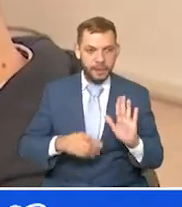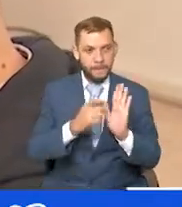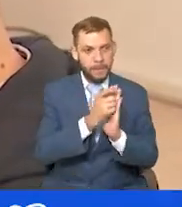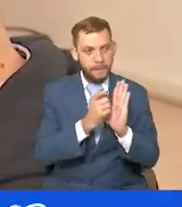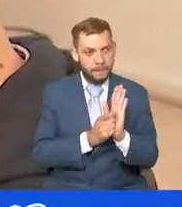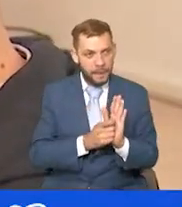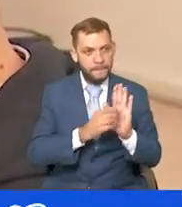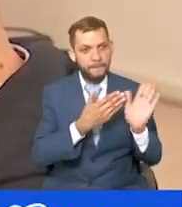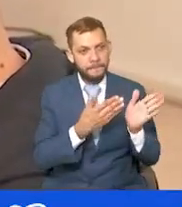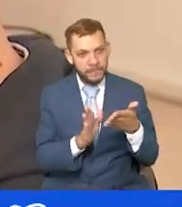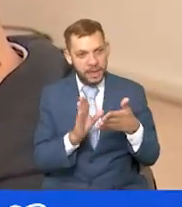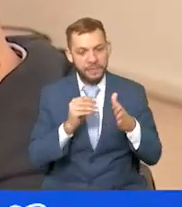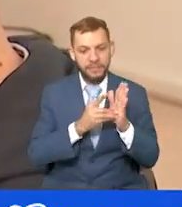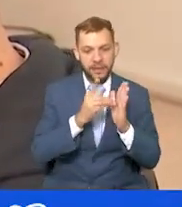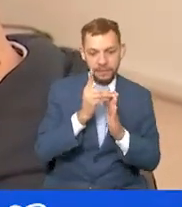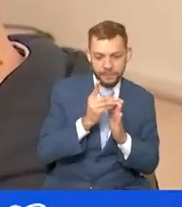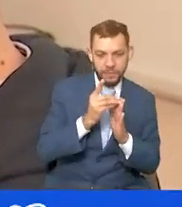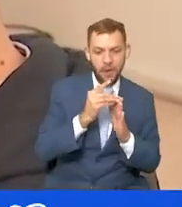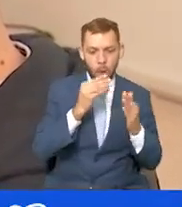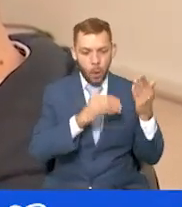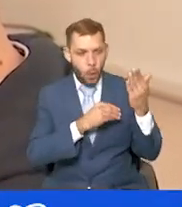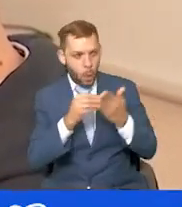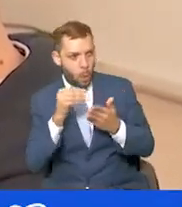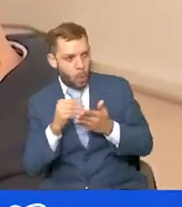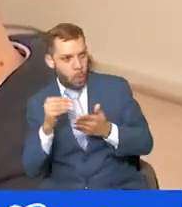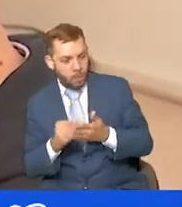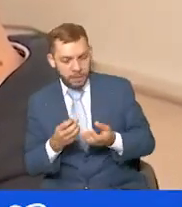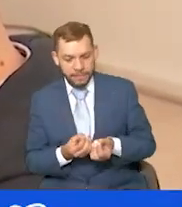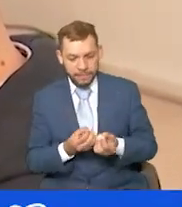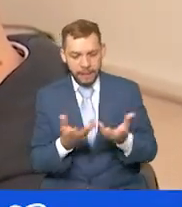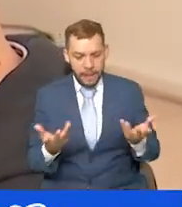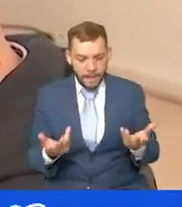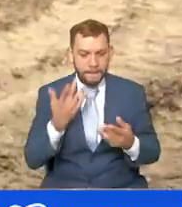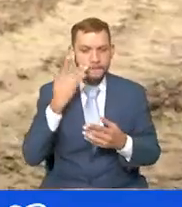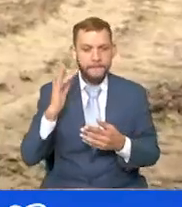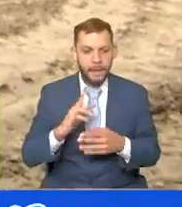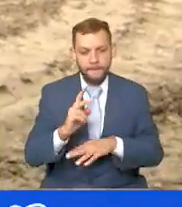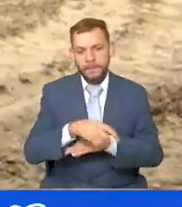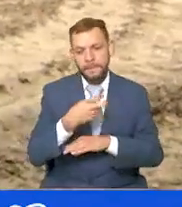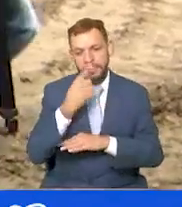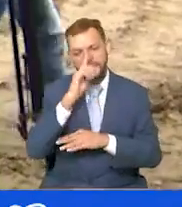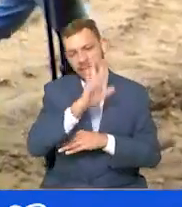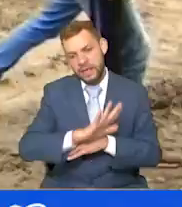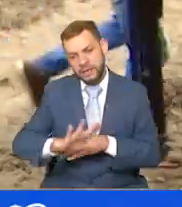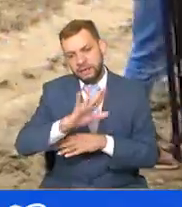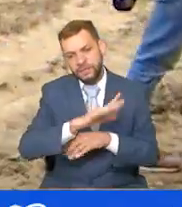Nacional de desarrollo que contempla la compra y distribución de maquinaria a a nivel nacional en distritos específicos